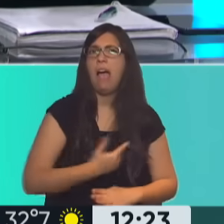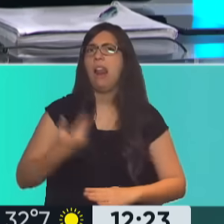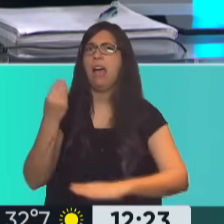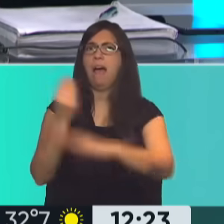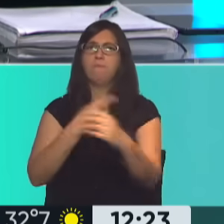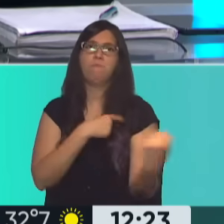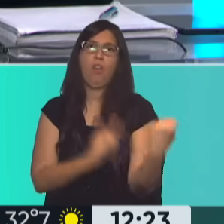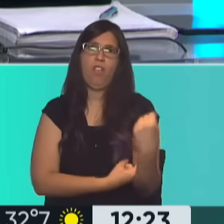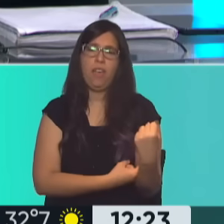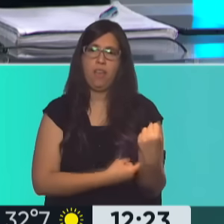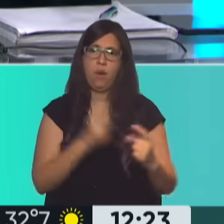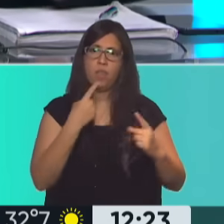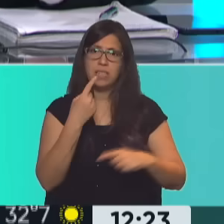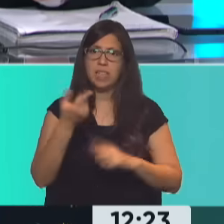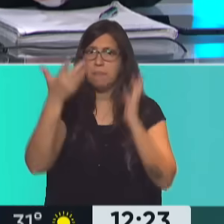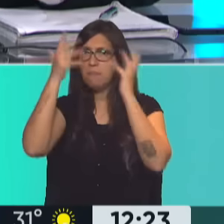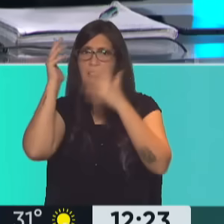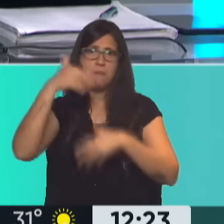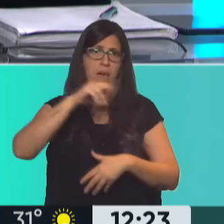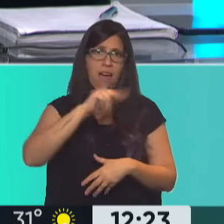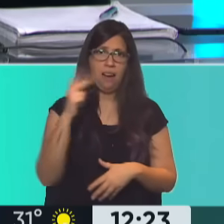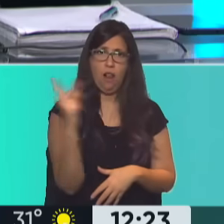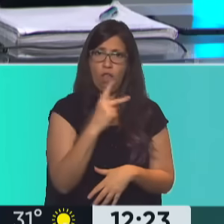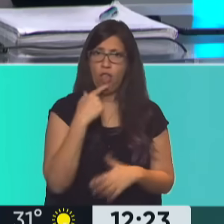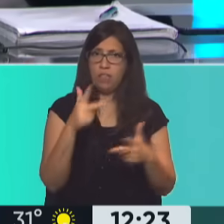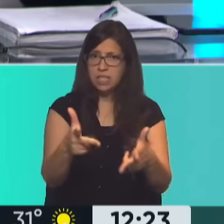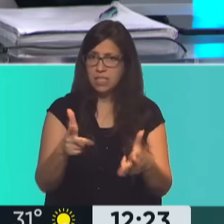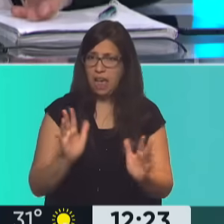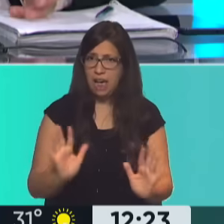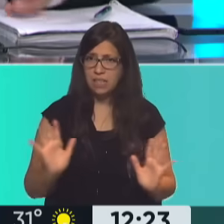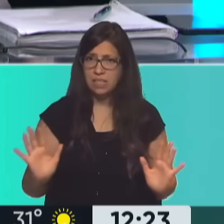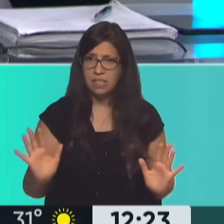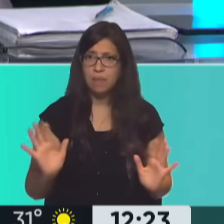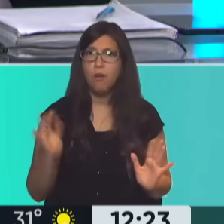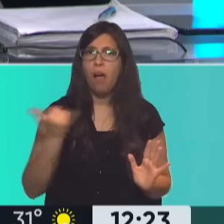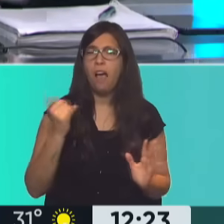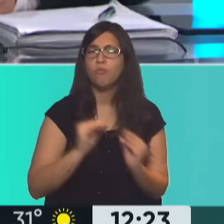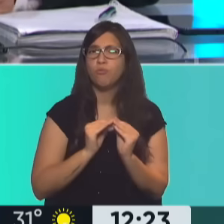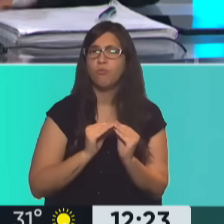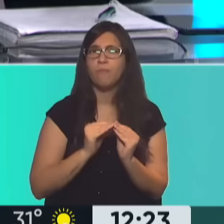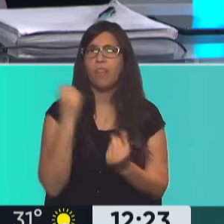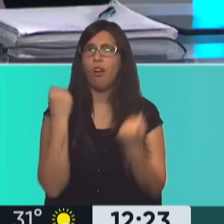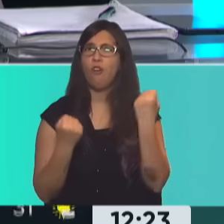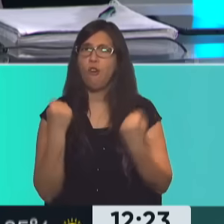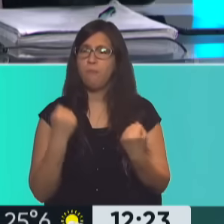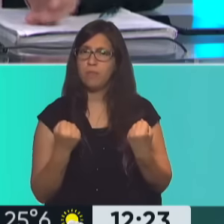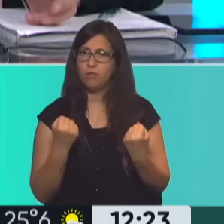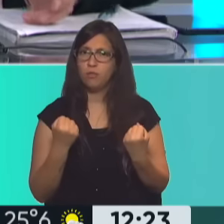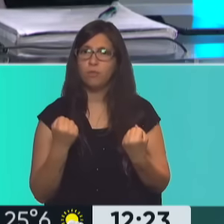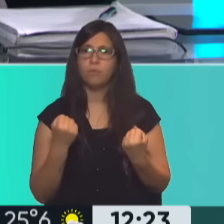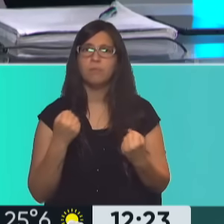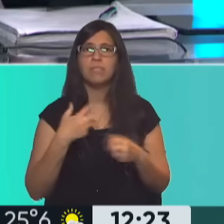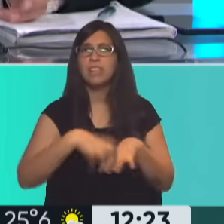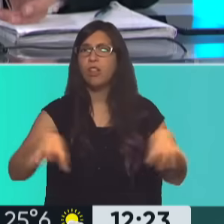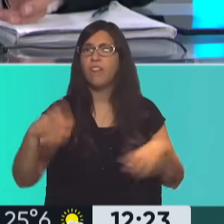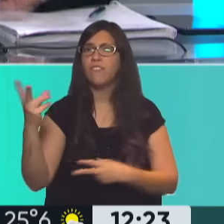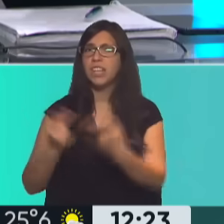explícitamente Miley y marra lo están diciendo claro están dentro de eso pero después hay factores económicos que vos tenés sectores financieros